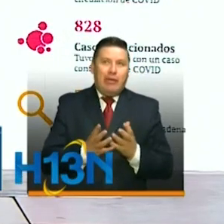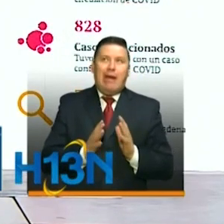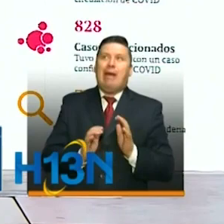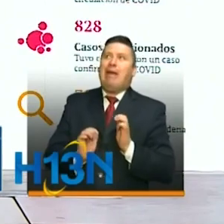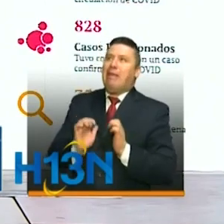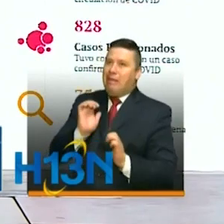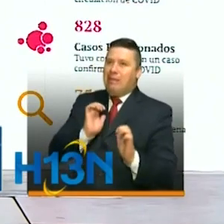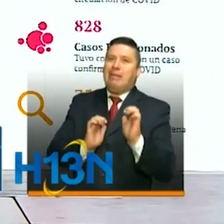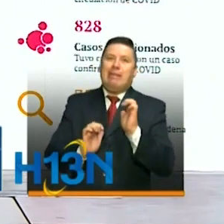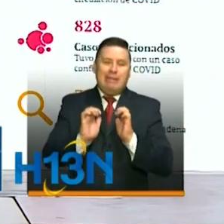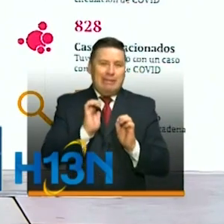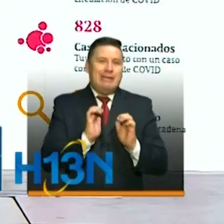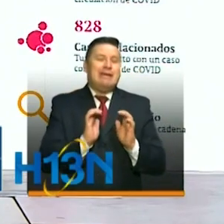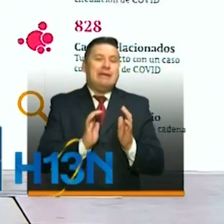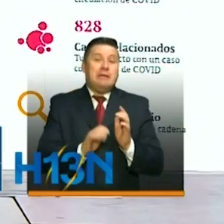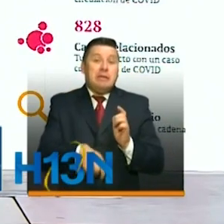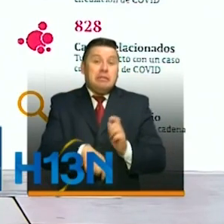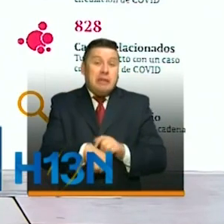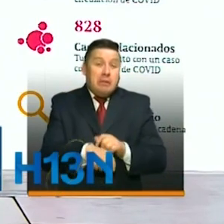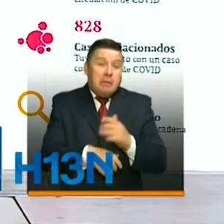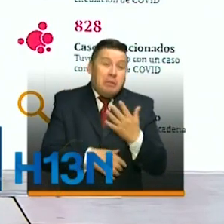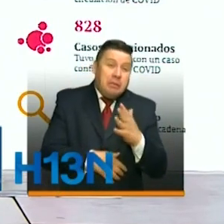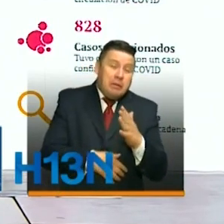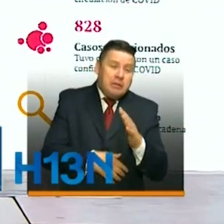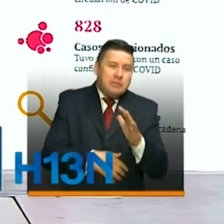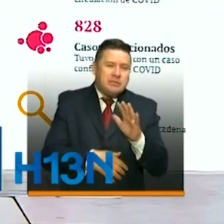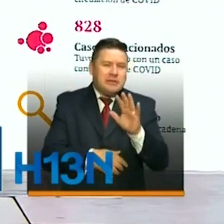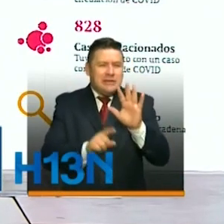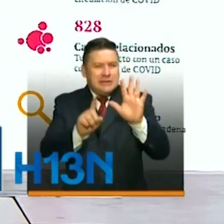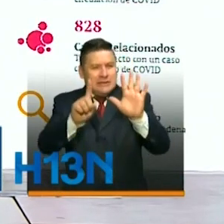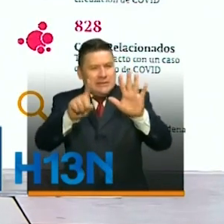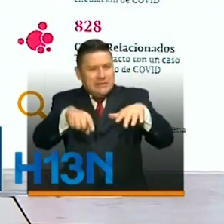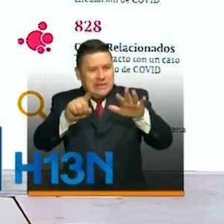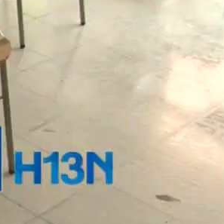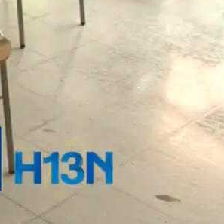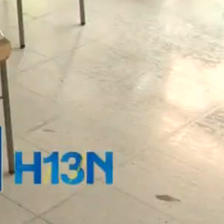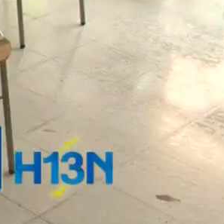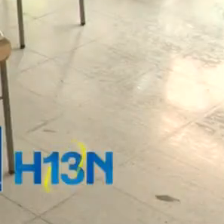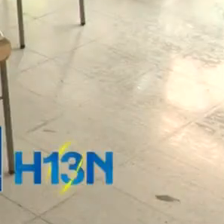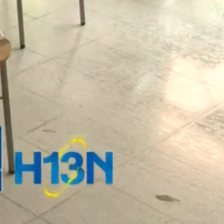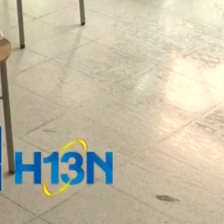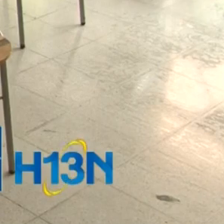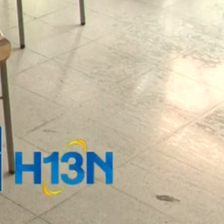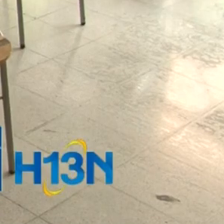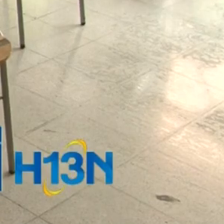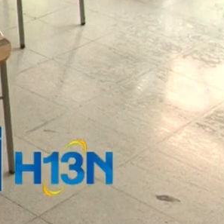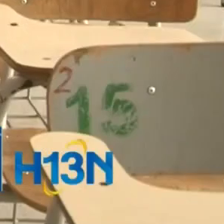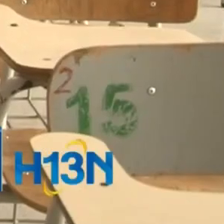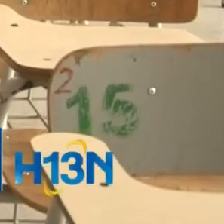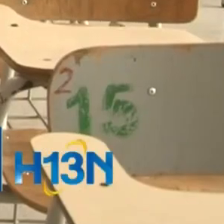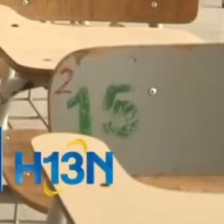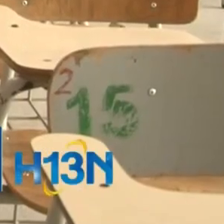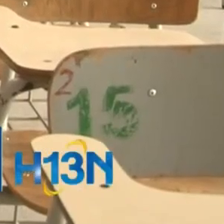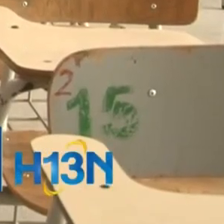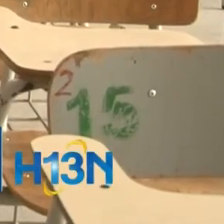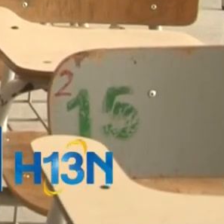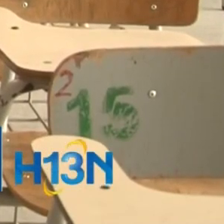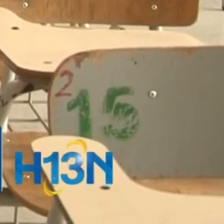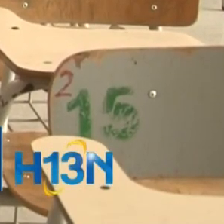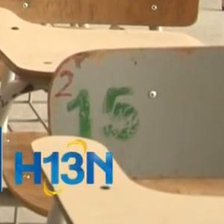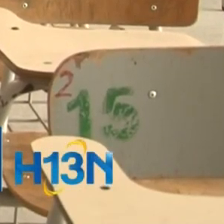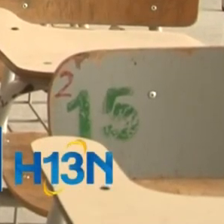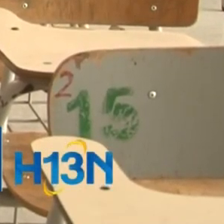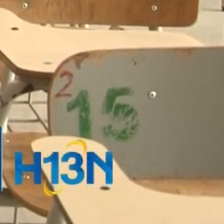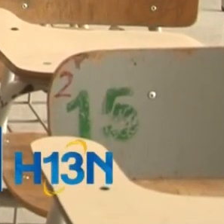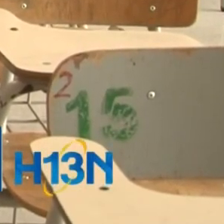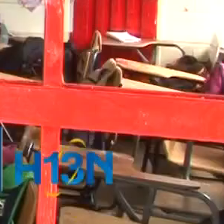prepararse para algo que puede durar entre 6 meses y un año. Estudiantes de colegios y universidades